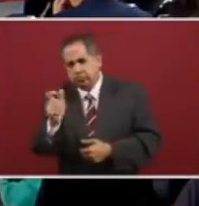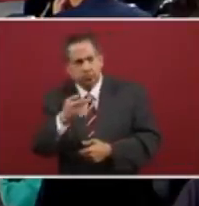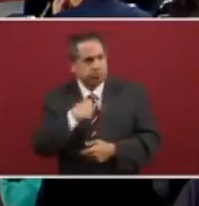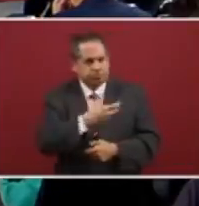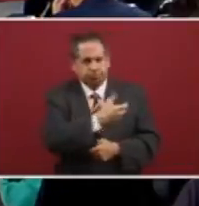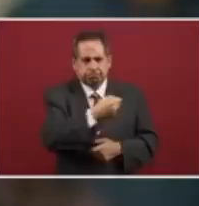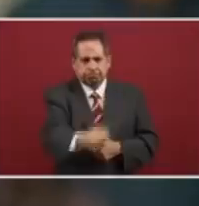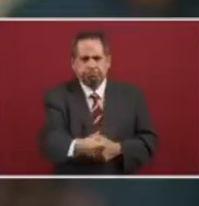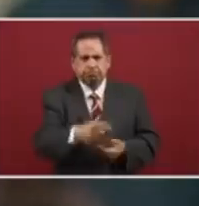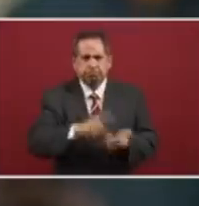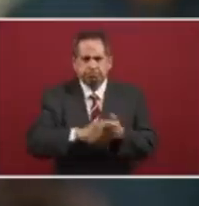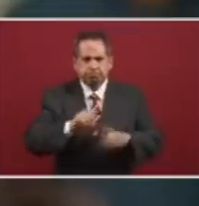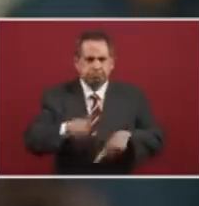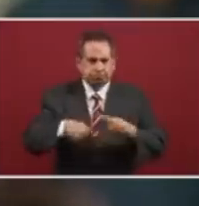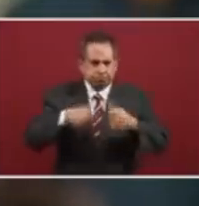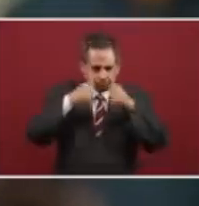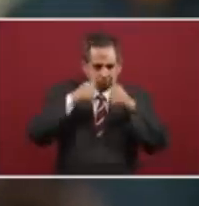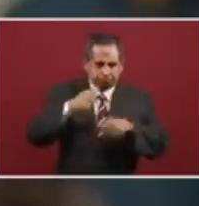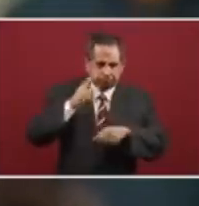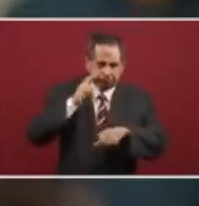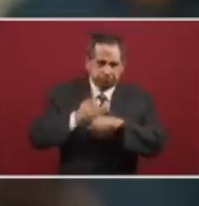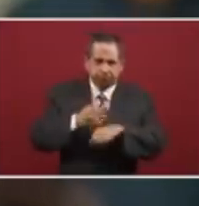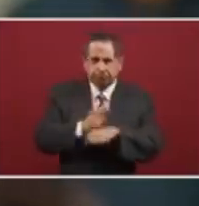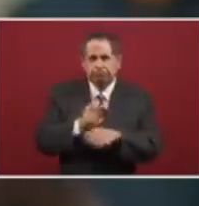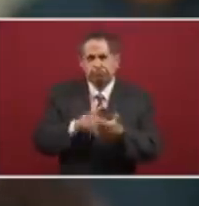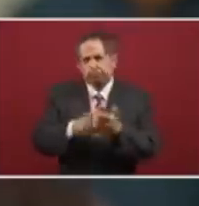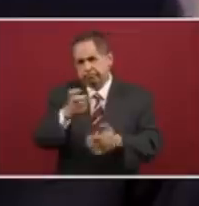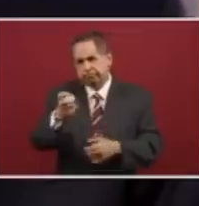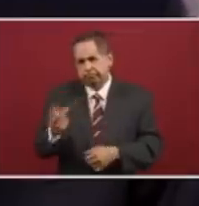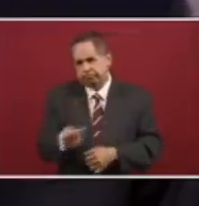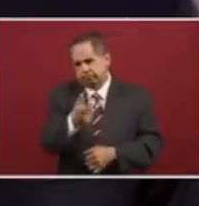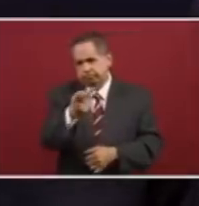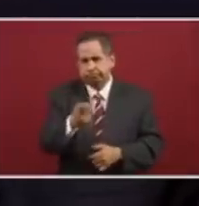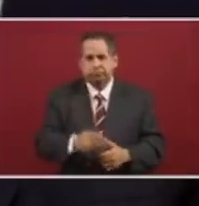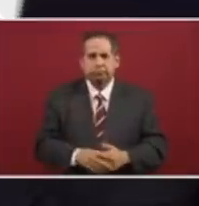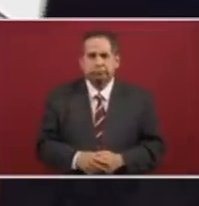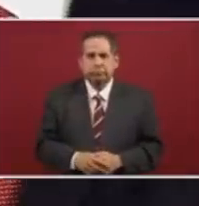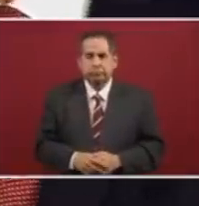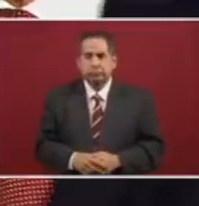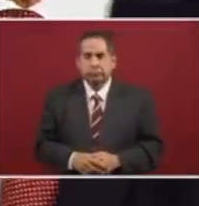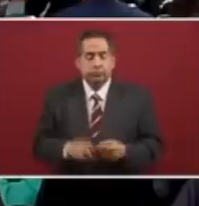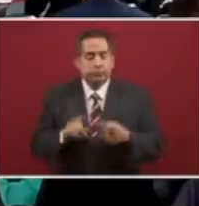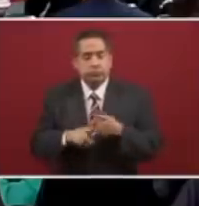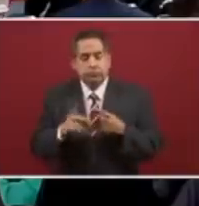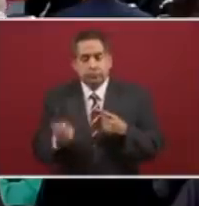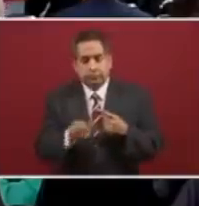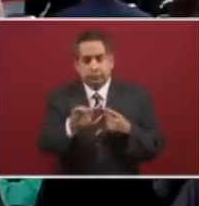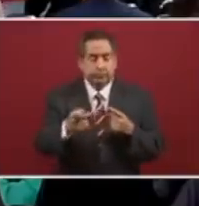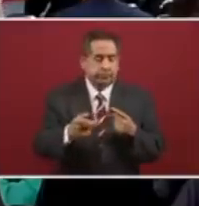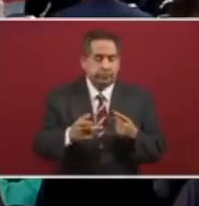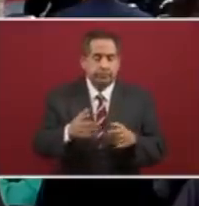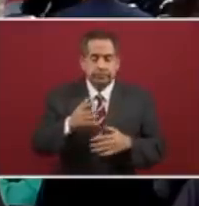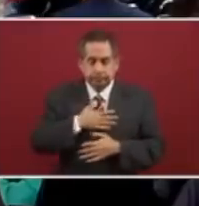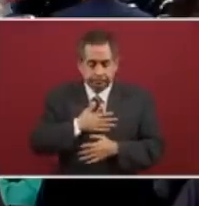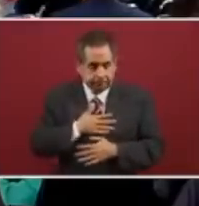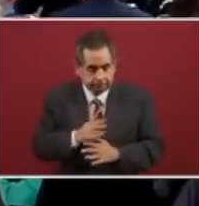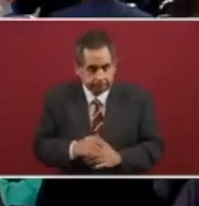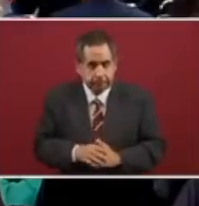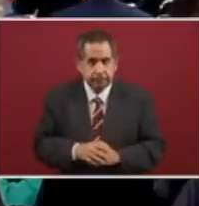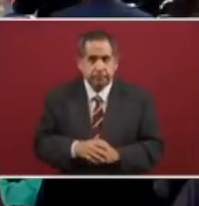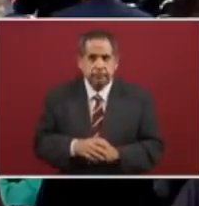al fiscal que va a llevar este caso esa es la primera pregunta bueno la prima la pregunta es miren están